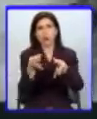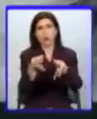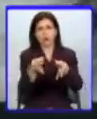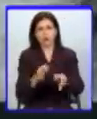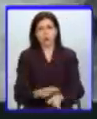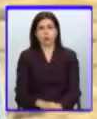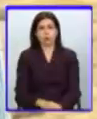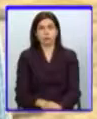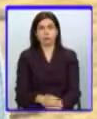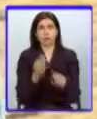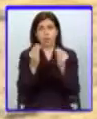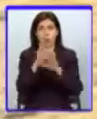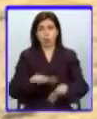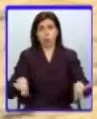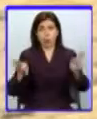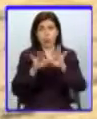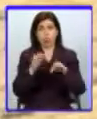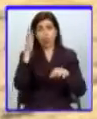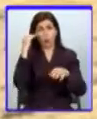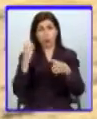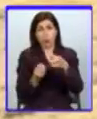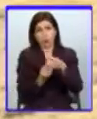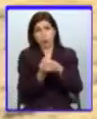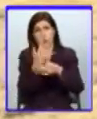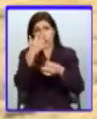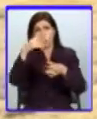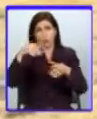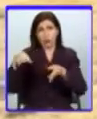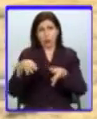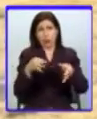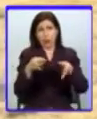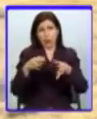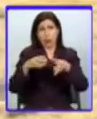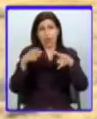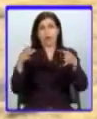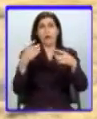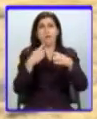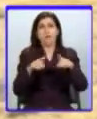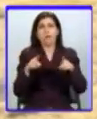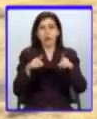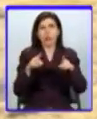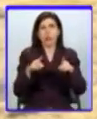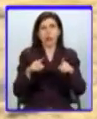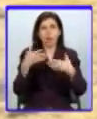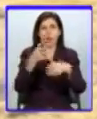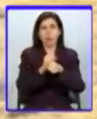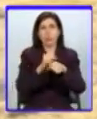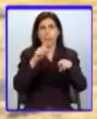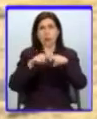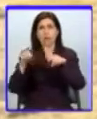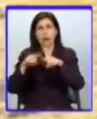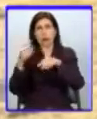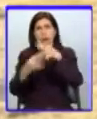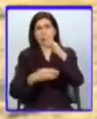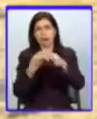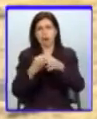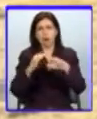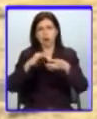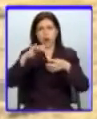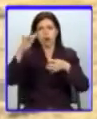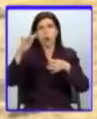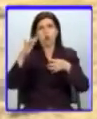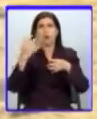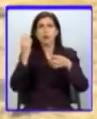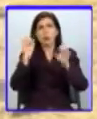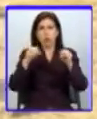es muy importante porque el volcán turrialba es muy grande pero emite cosas en niveles moderados que pueden ser analizados sin peligro para